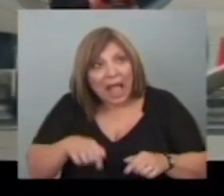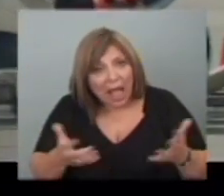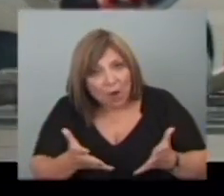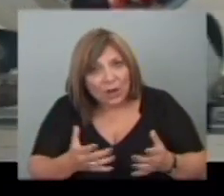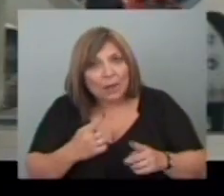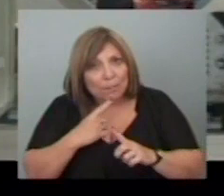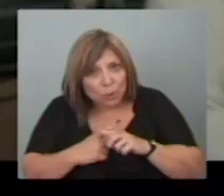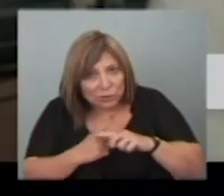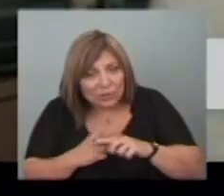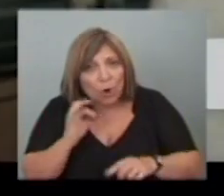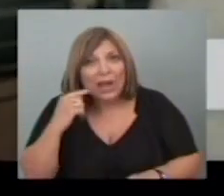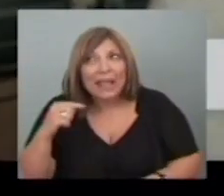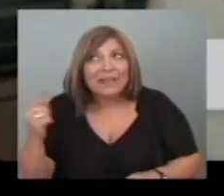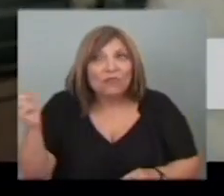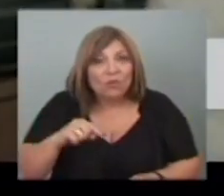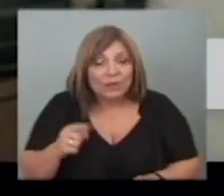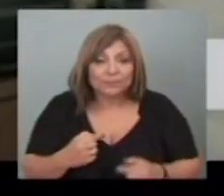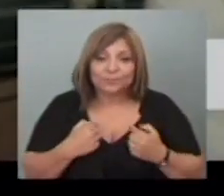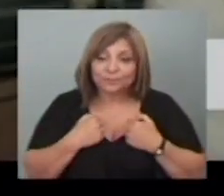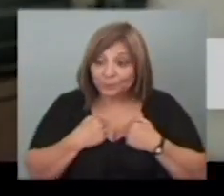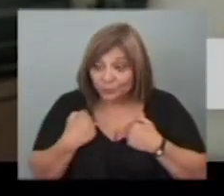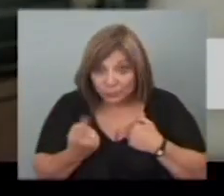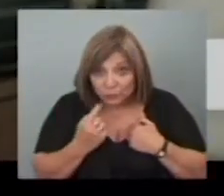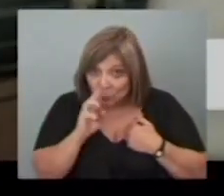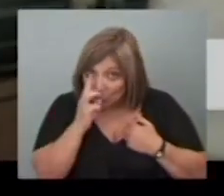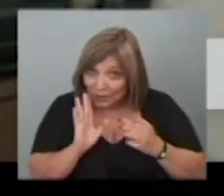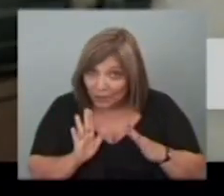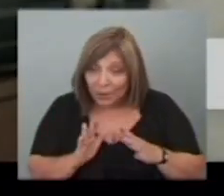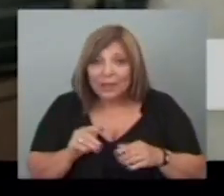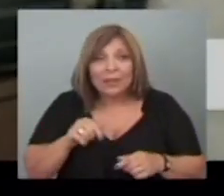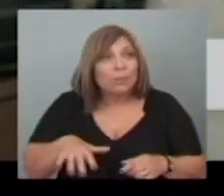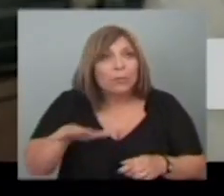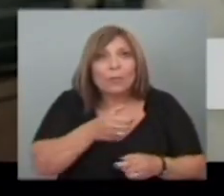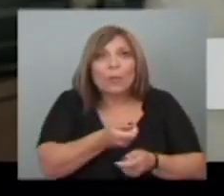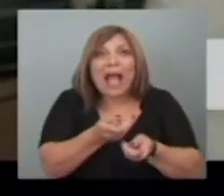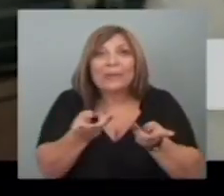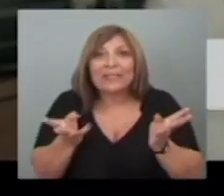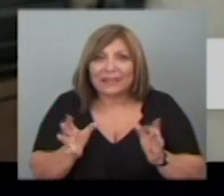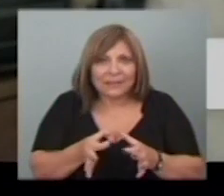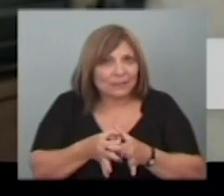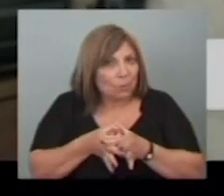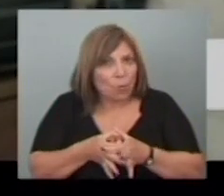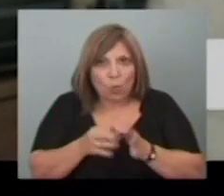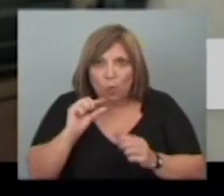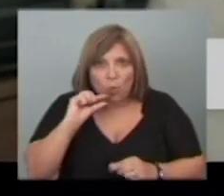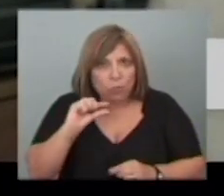o negativo para el país? Nosotros somos un país con poca población, entonces es